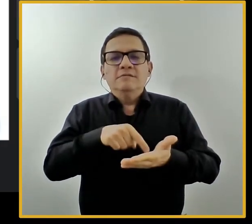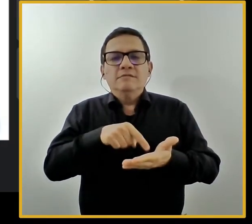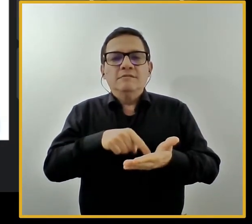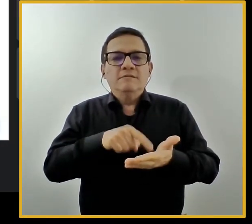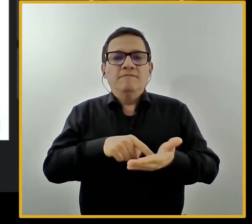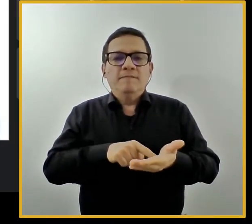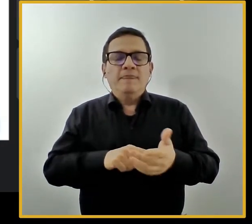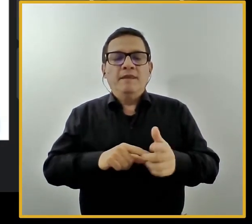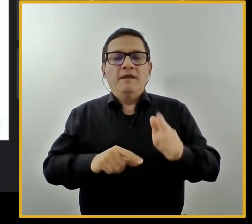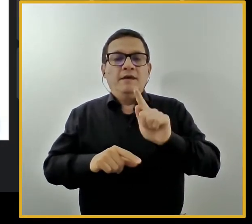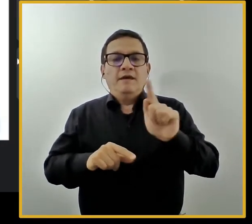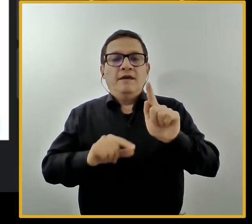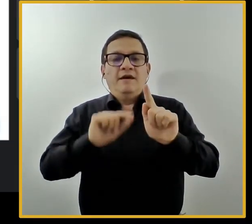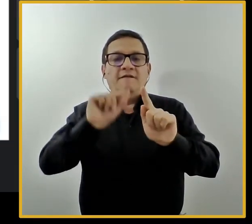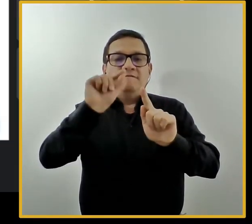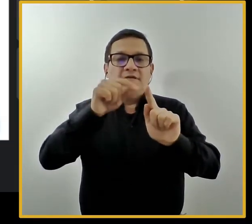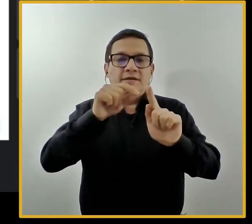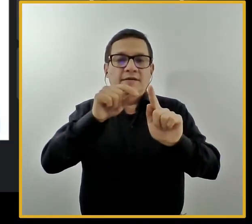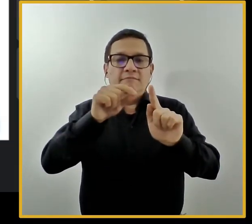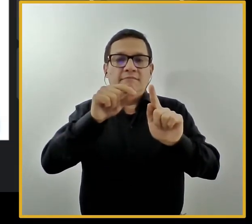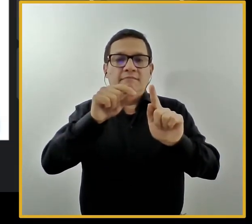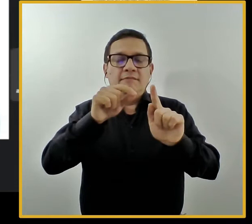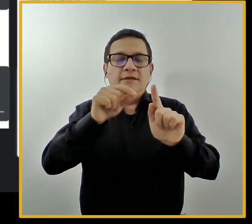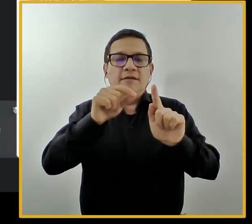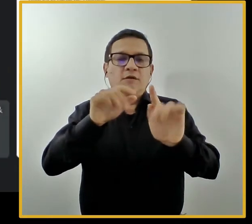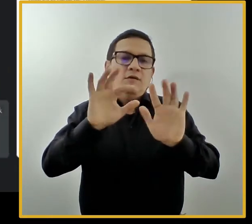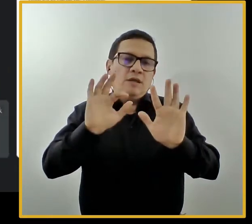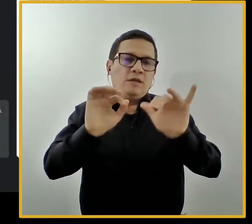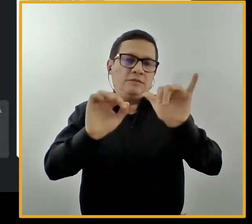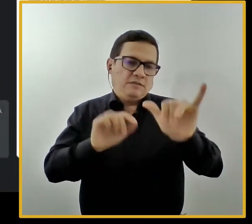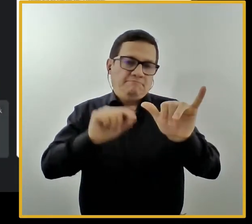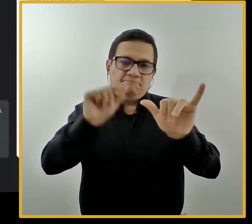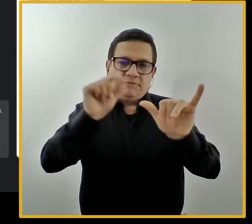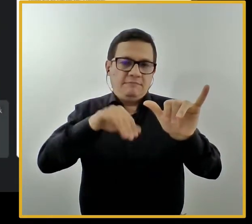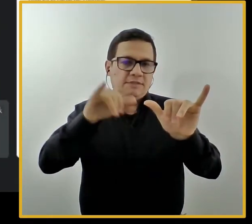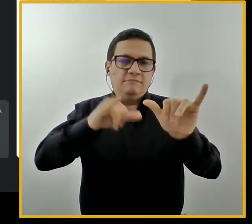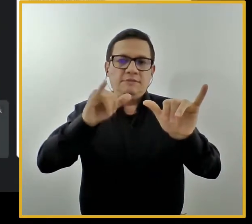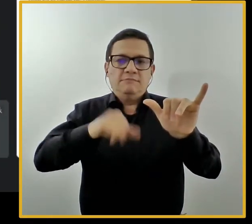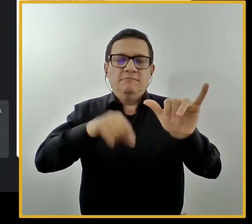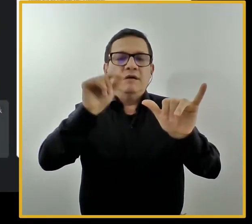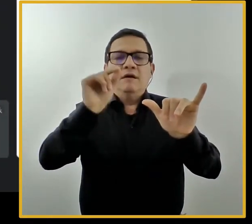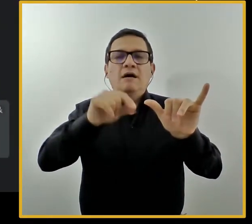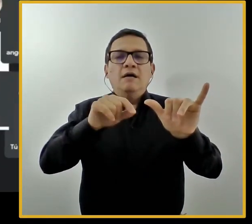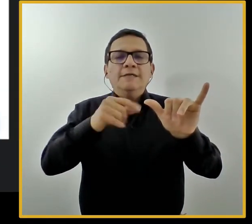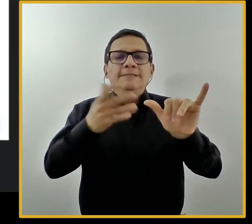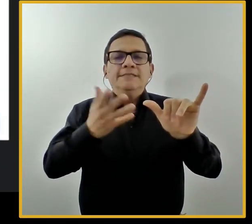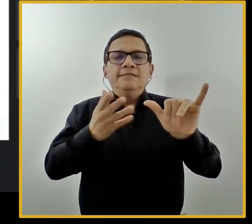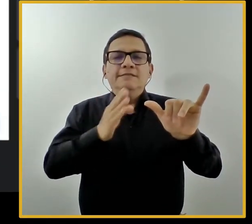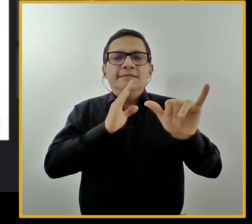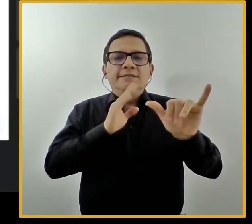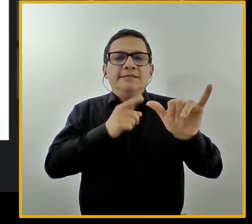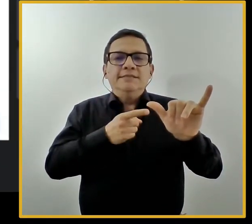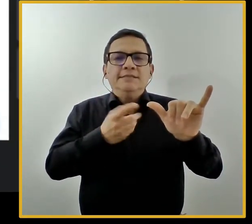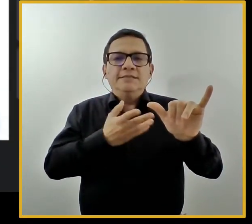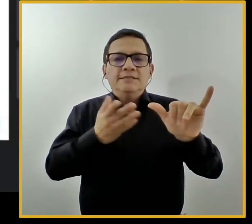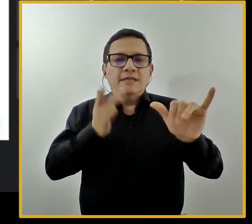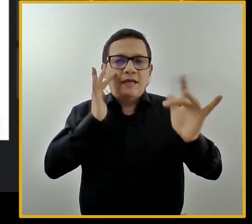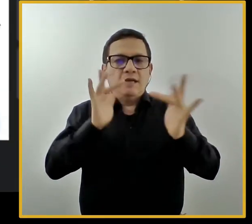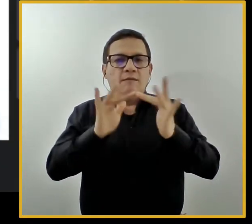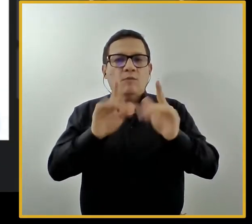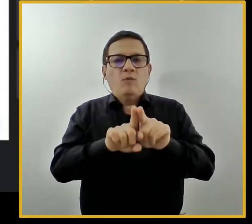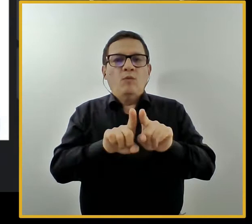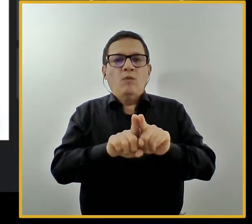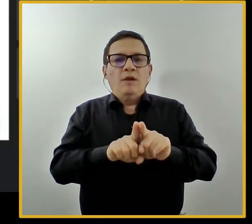f' de x, pues ya, que esa y', ¿cierto? ¿Quién es? Pues corresponde